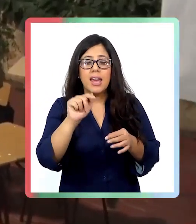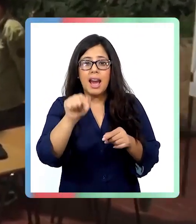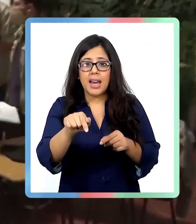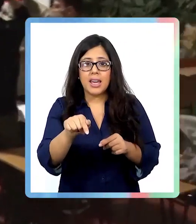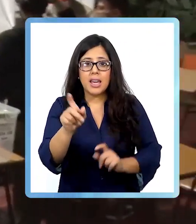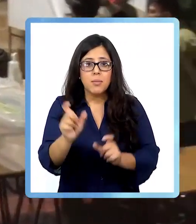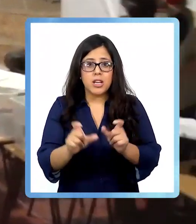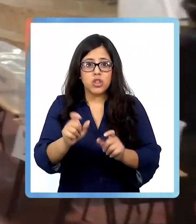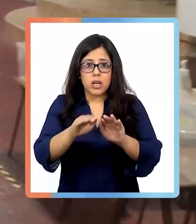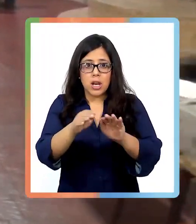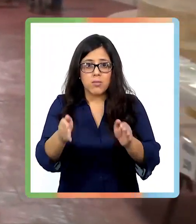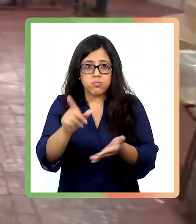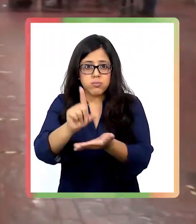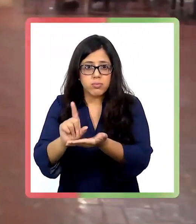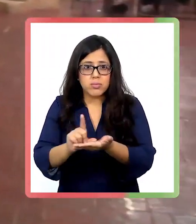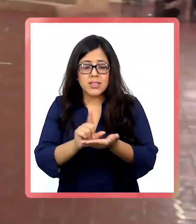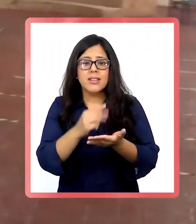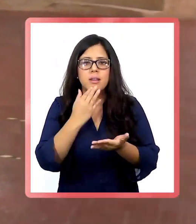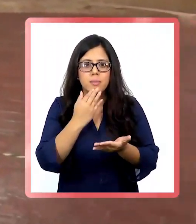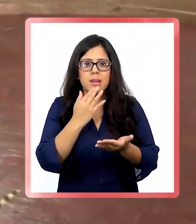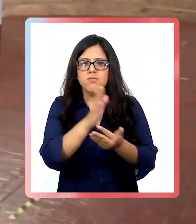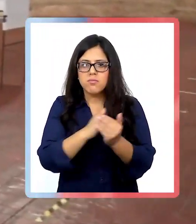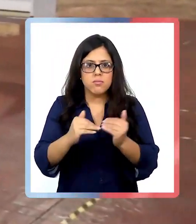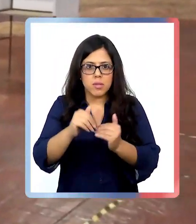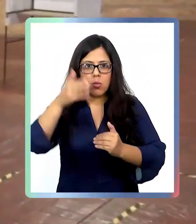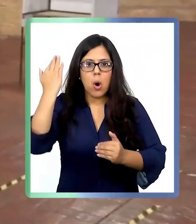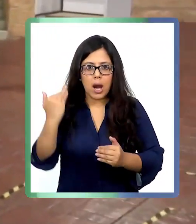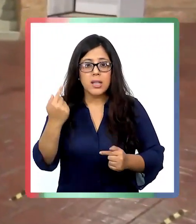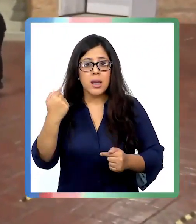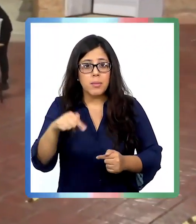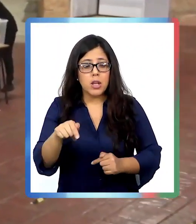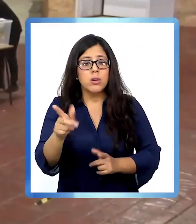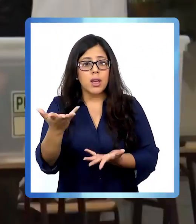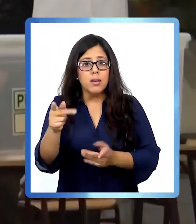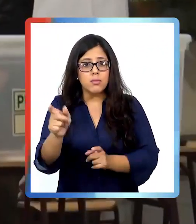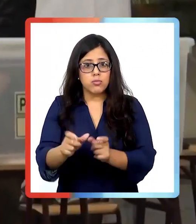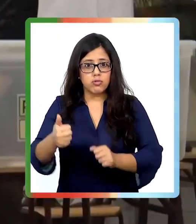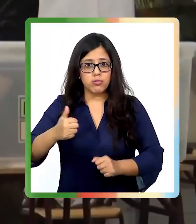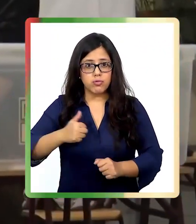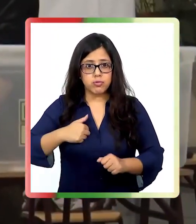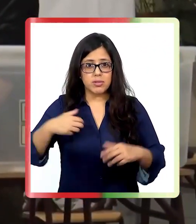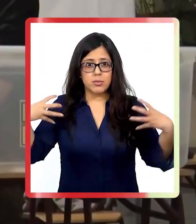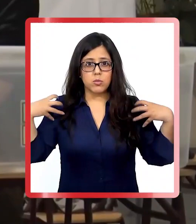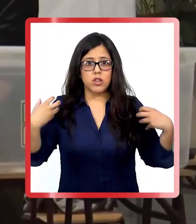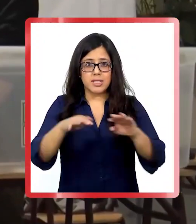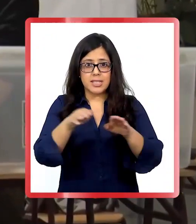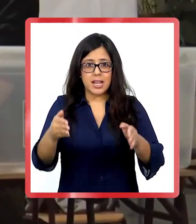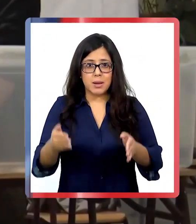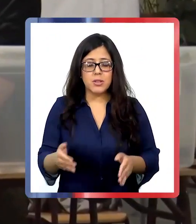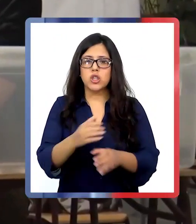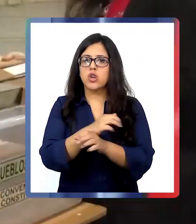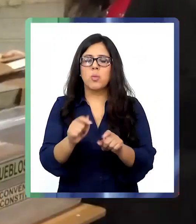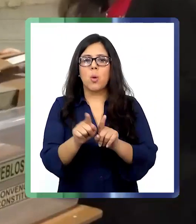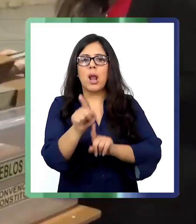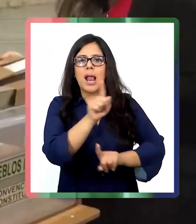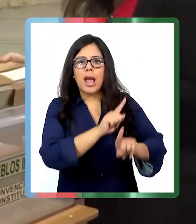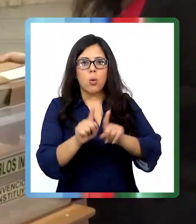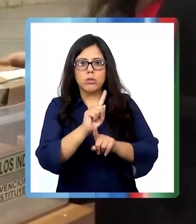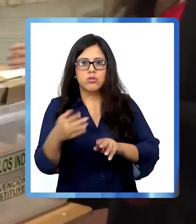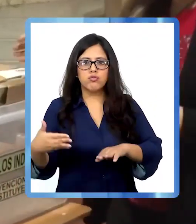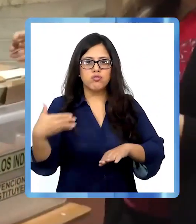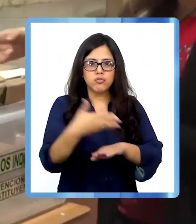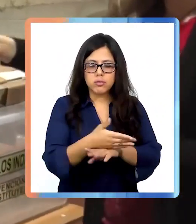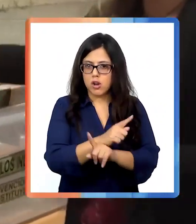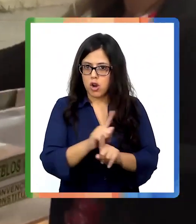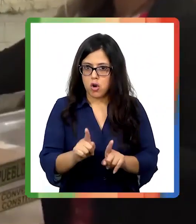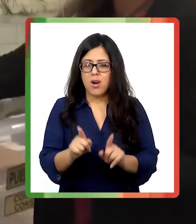votación serán los mismos de la primera vuelta. Esta vez, quien tenga que cumplir la labor de vocal de mesa no podrá excusarse para no asistir y